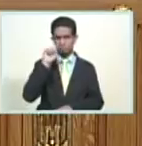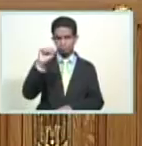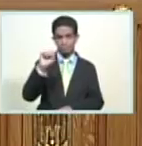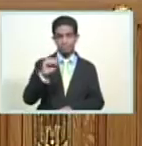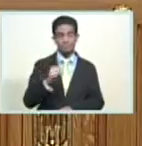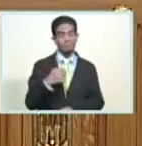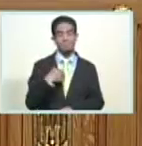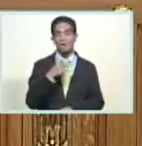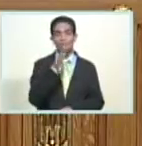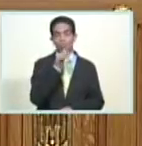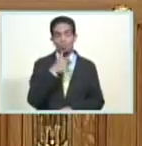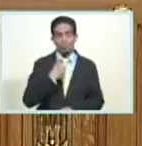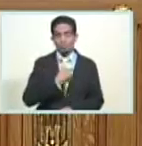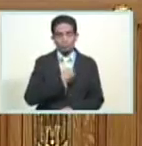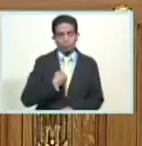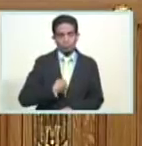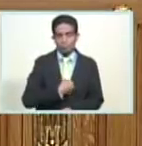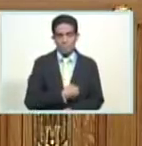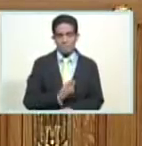No hay Supernico,